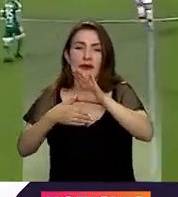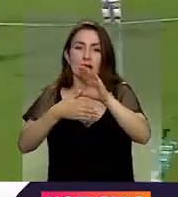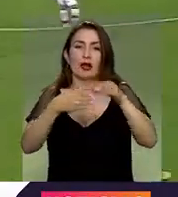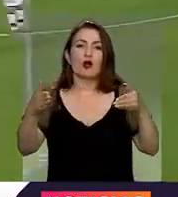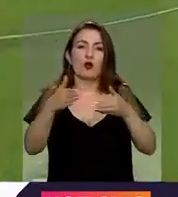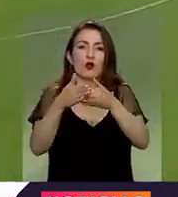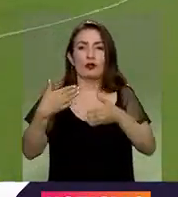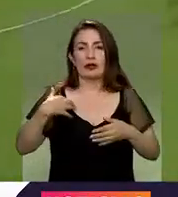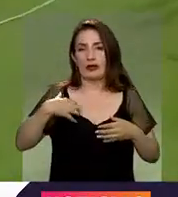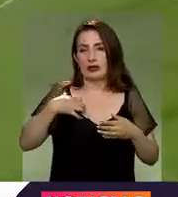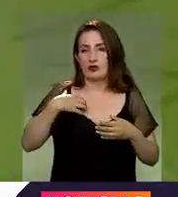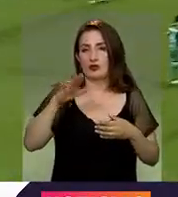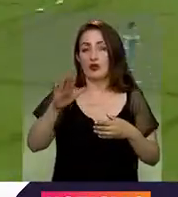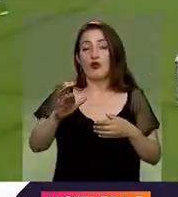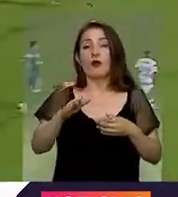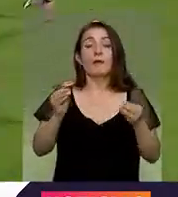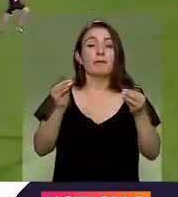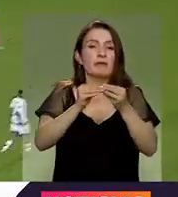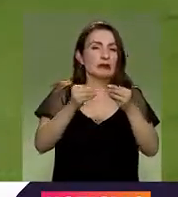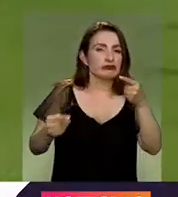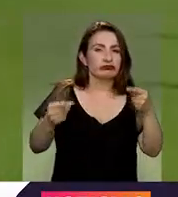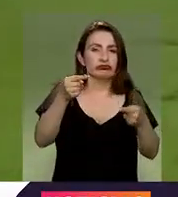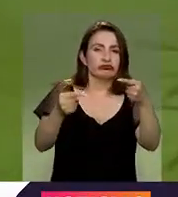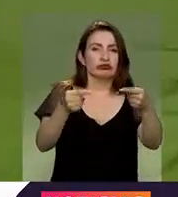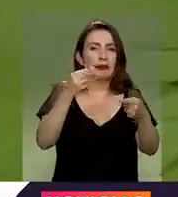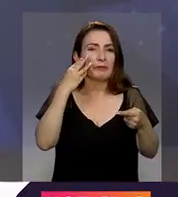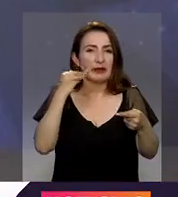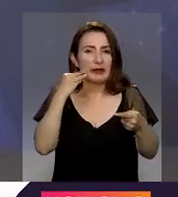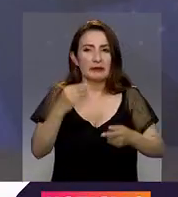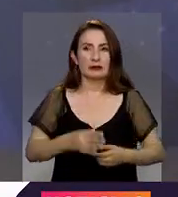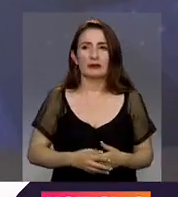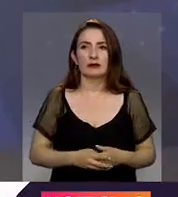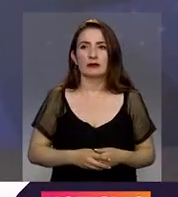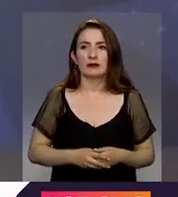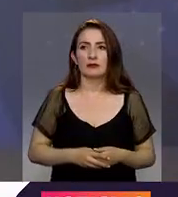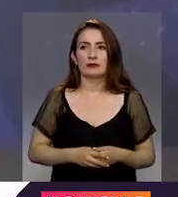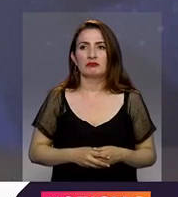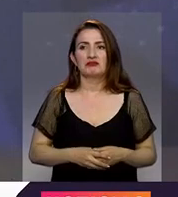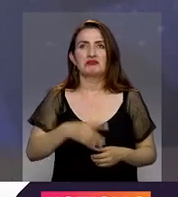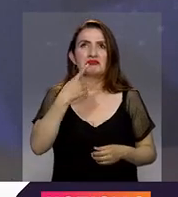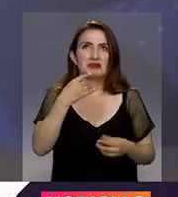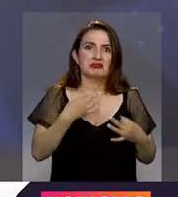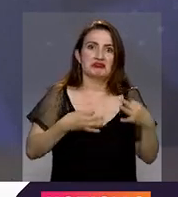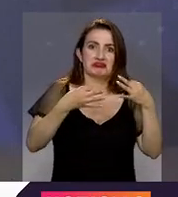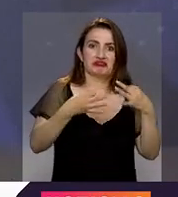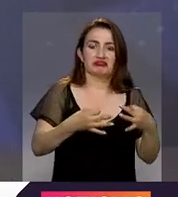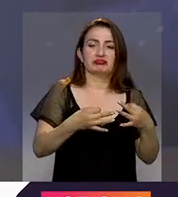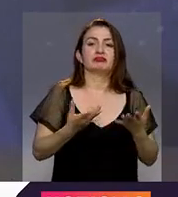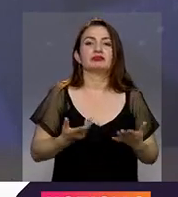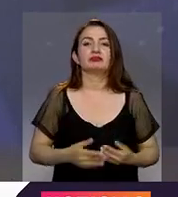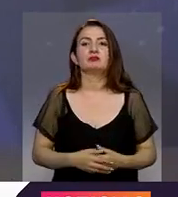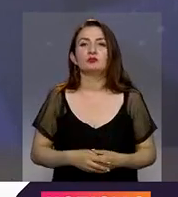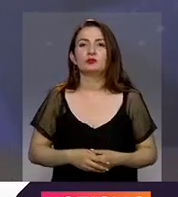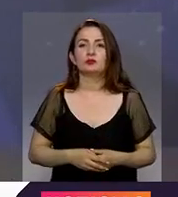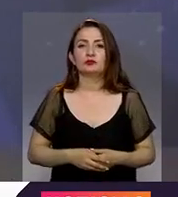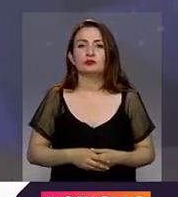Aires. Más allá de los resultados, el equipo ha ganado experiencia. Le ha dado prestigio, le ha dado